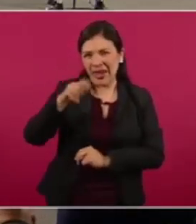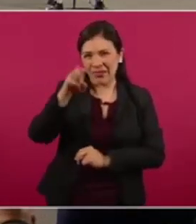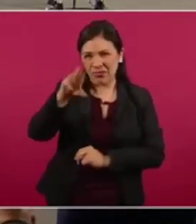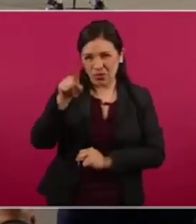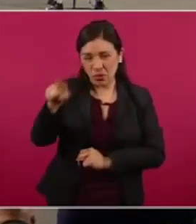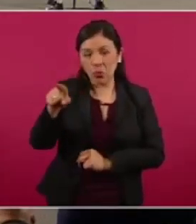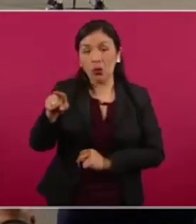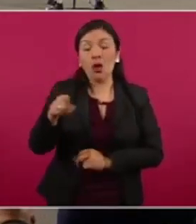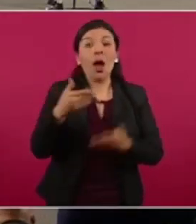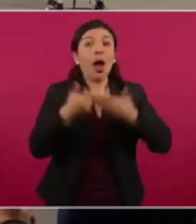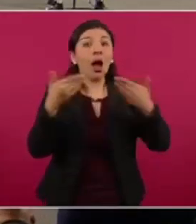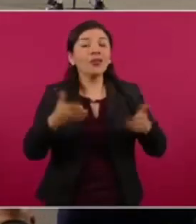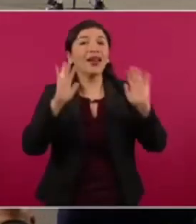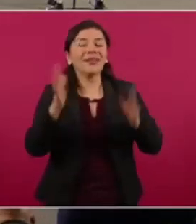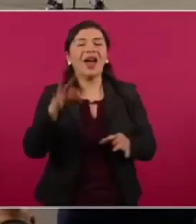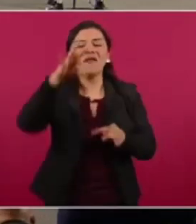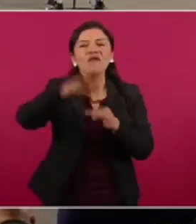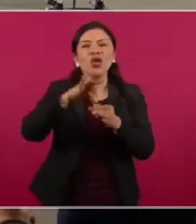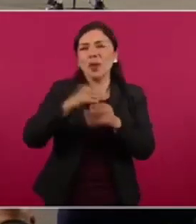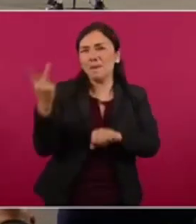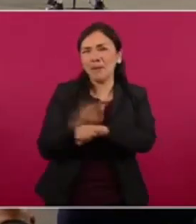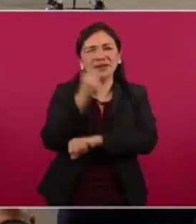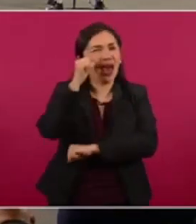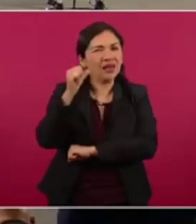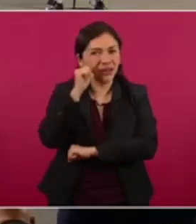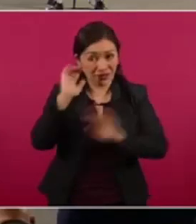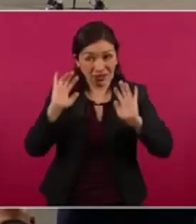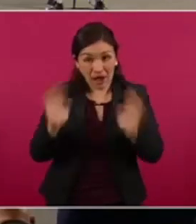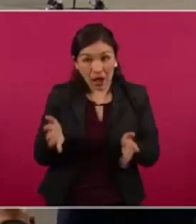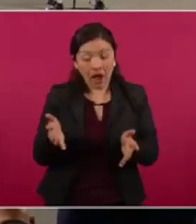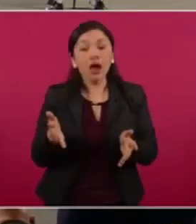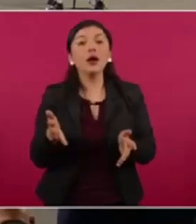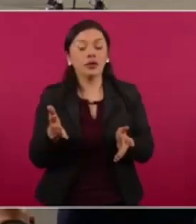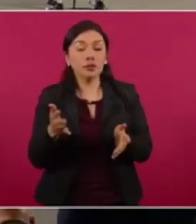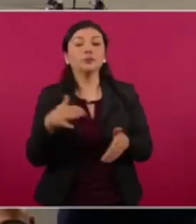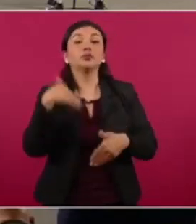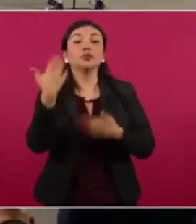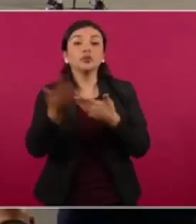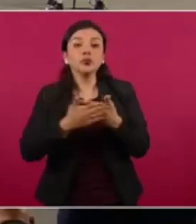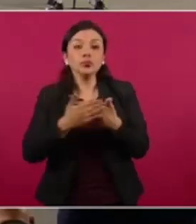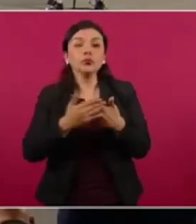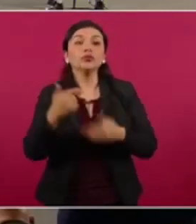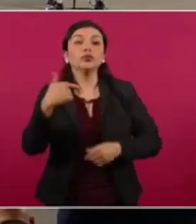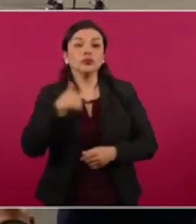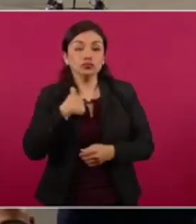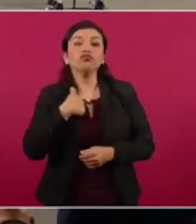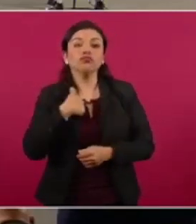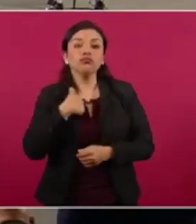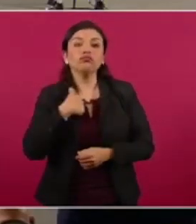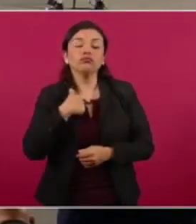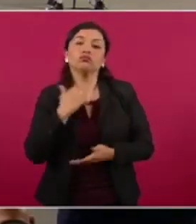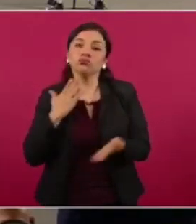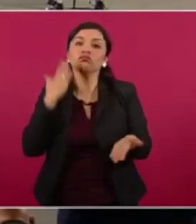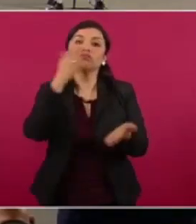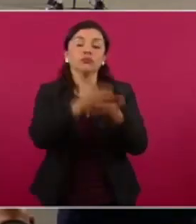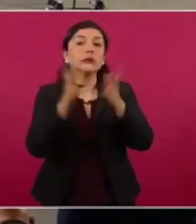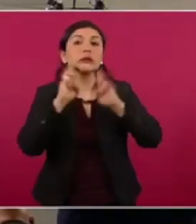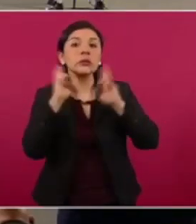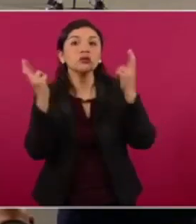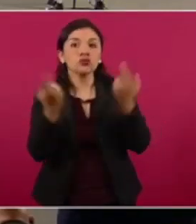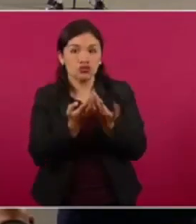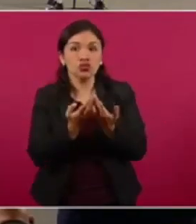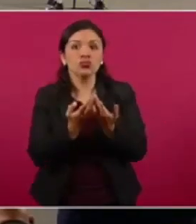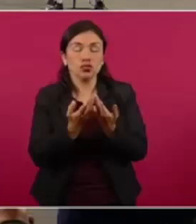pasaron las elecciones. Vamos a a tener una reunión